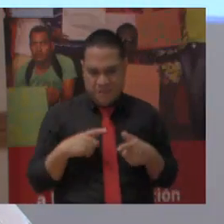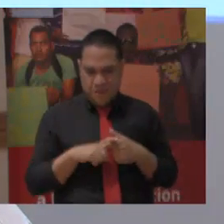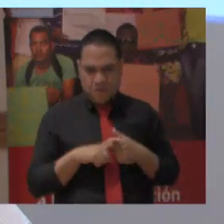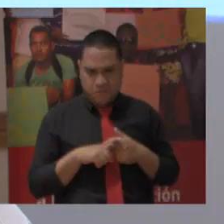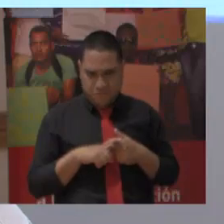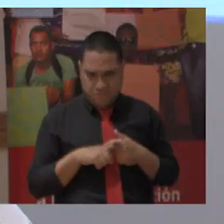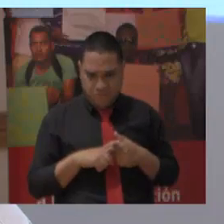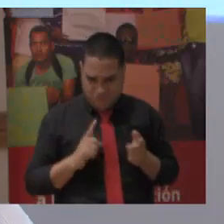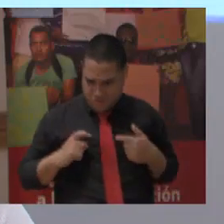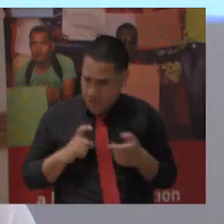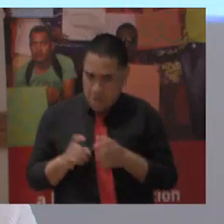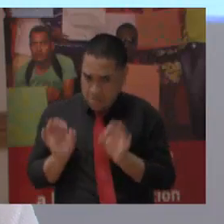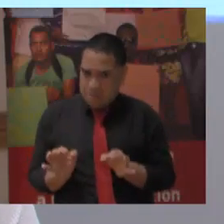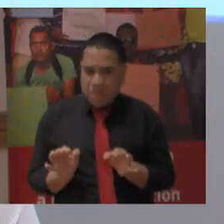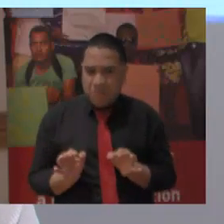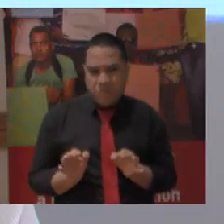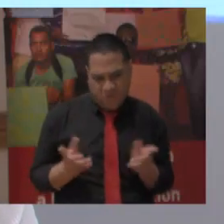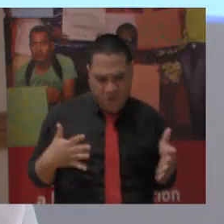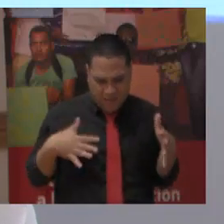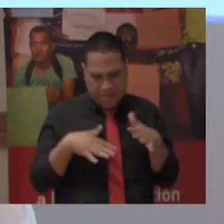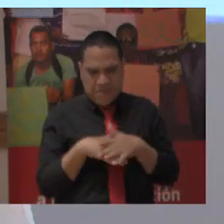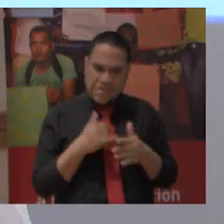completo. Y